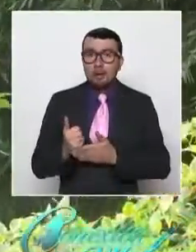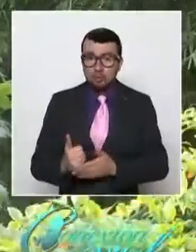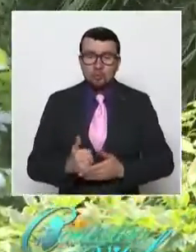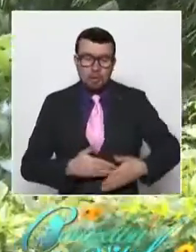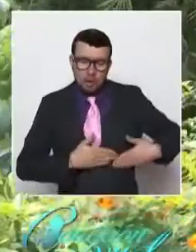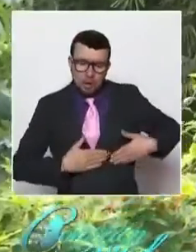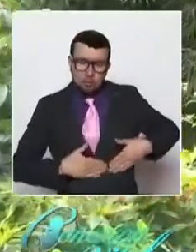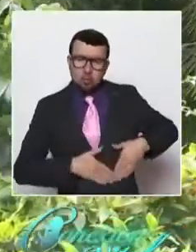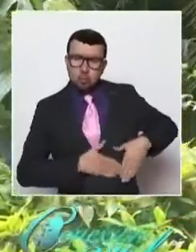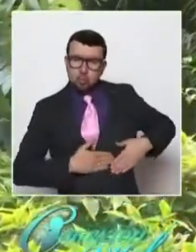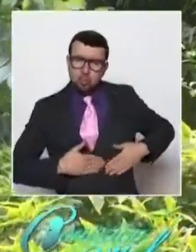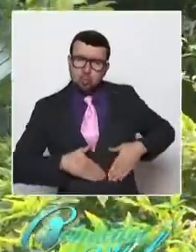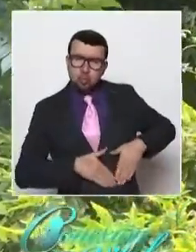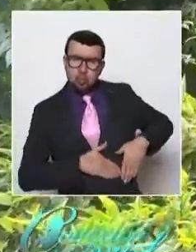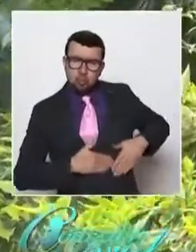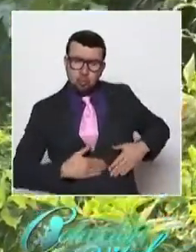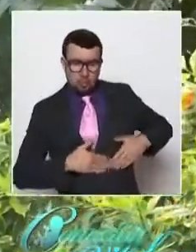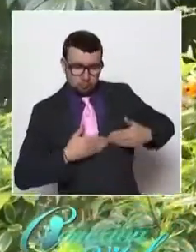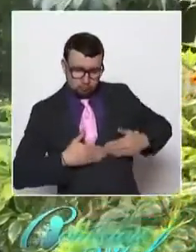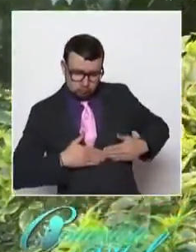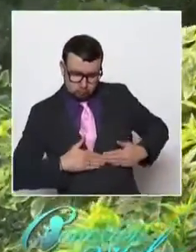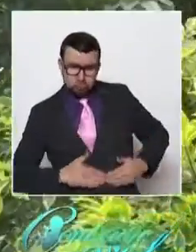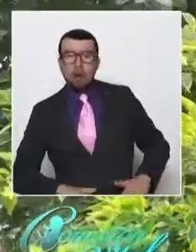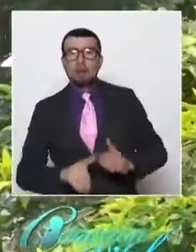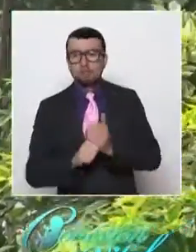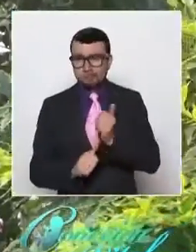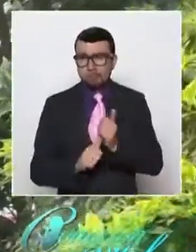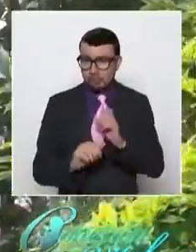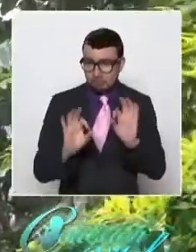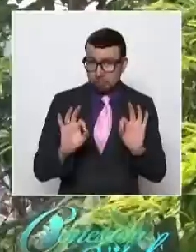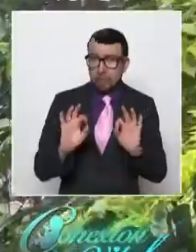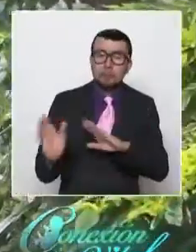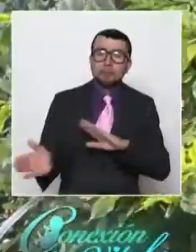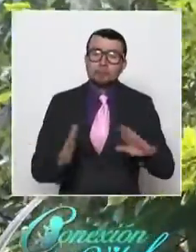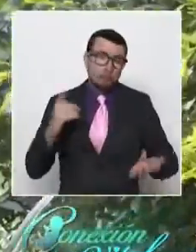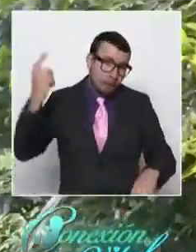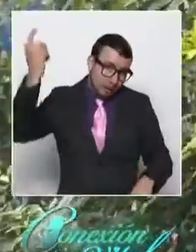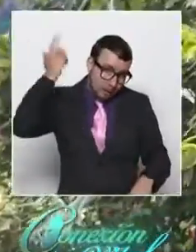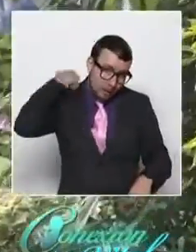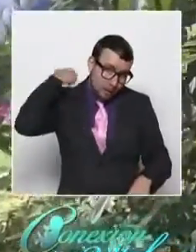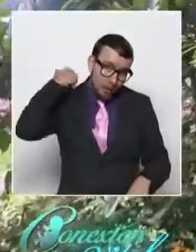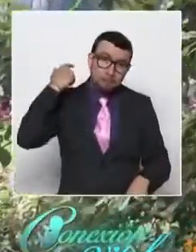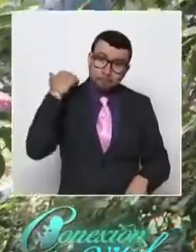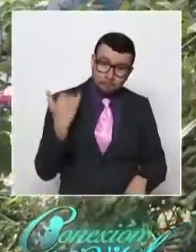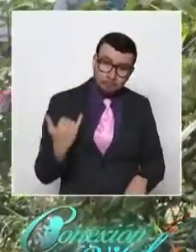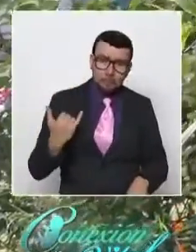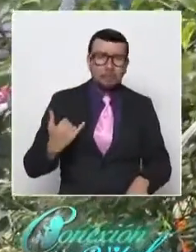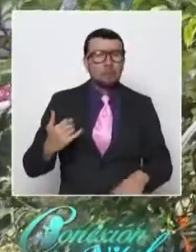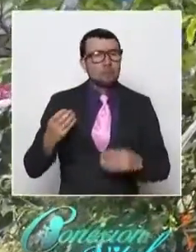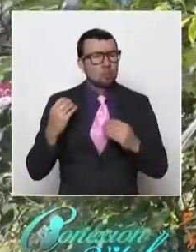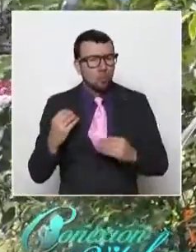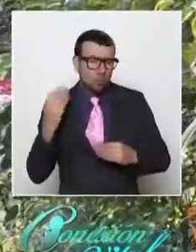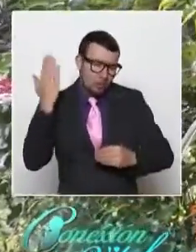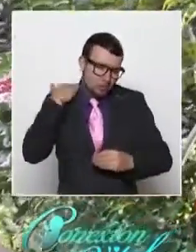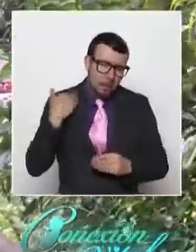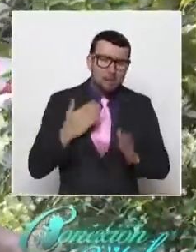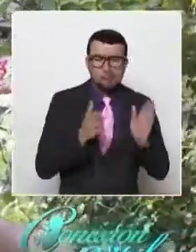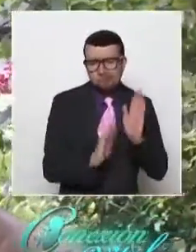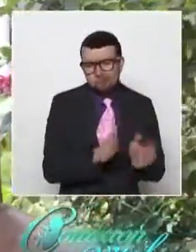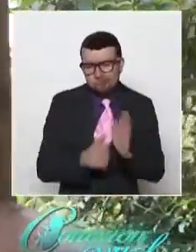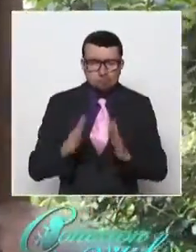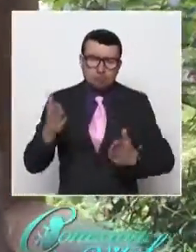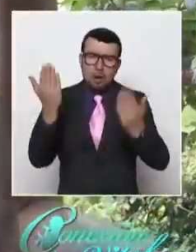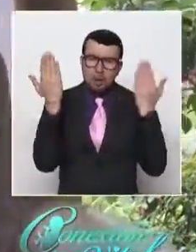colon o masaje del Hara. En la espalda es una de las zonas de mayor tratamiento en cuanto a